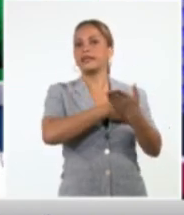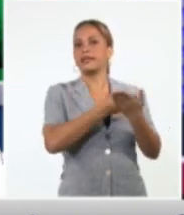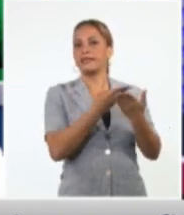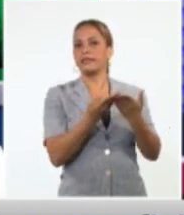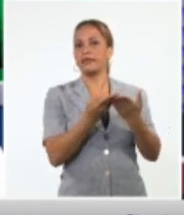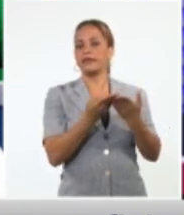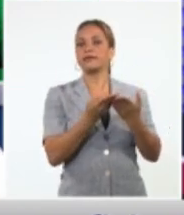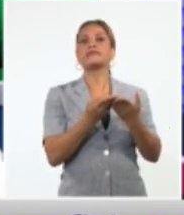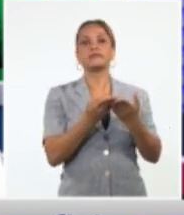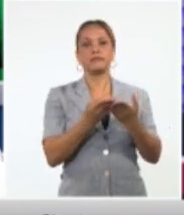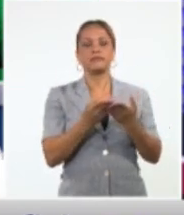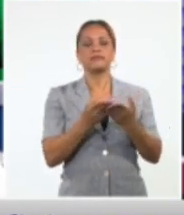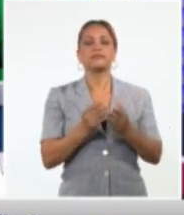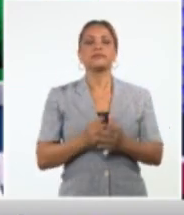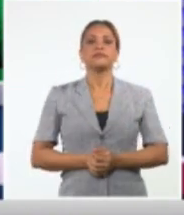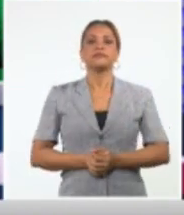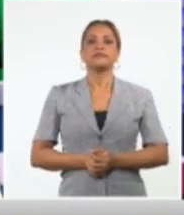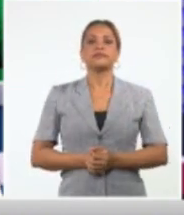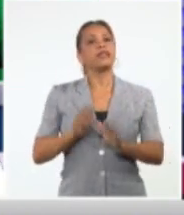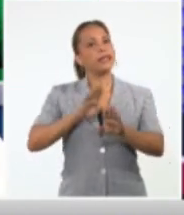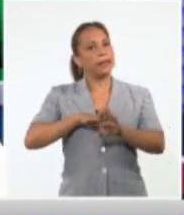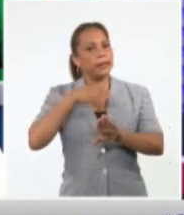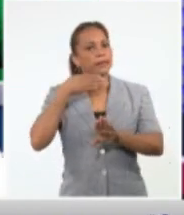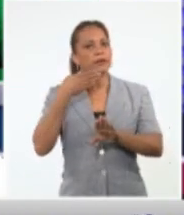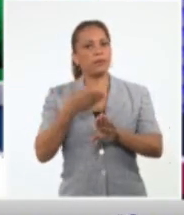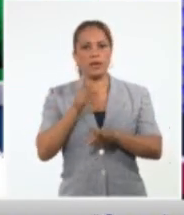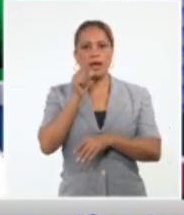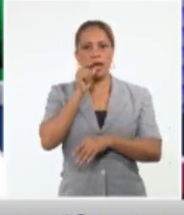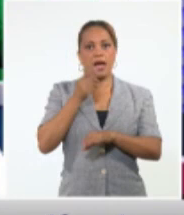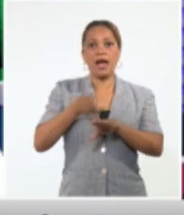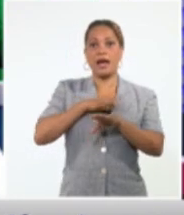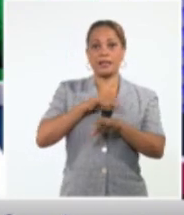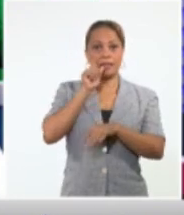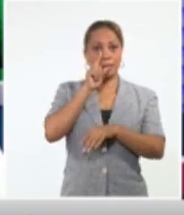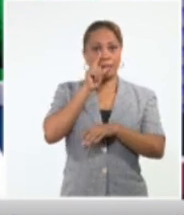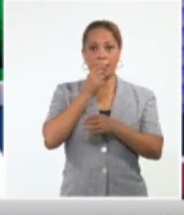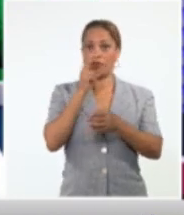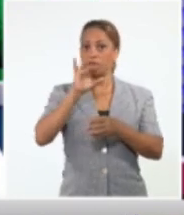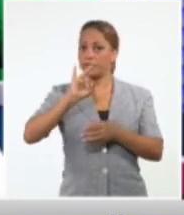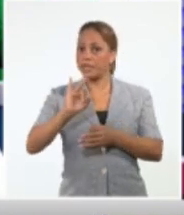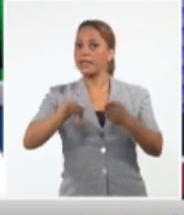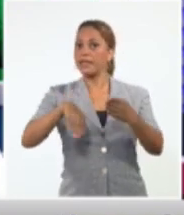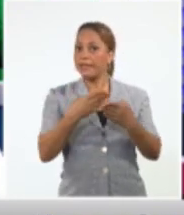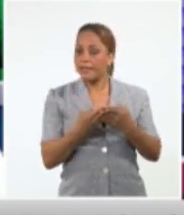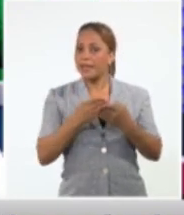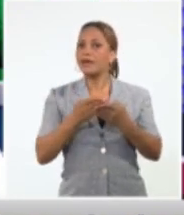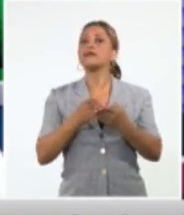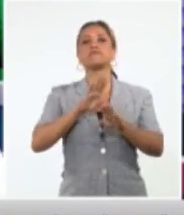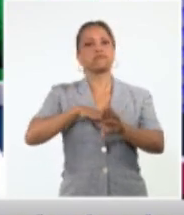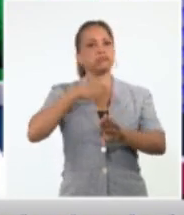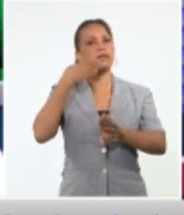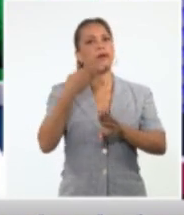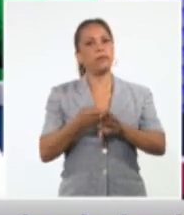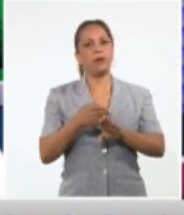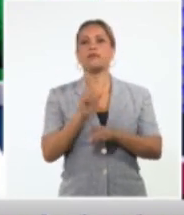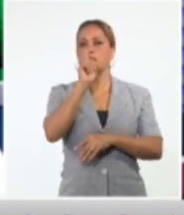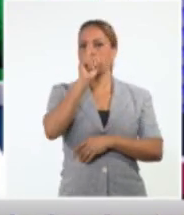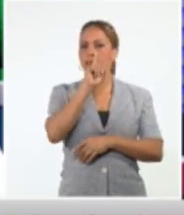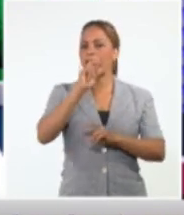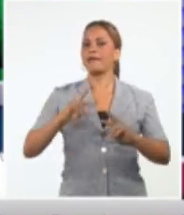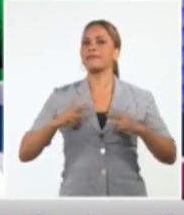Y nuevamente, antes de ya terminar la cuarentena, se le va a tomar una segunda muestra